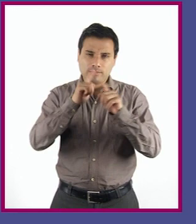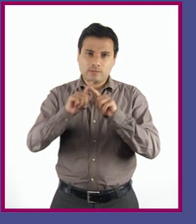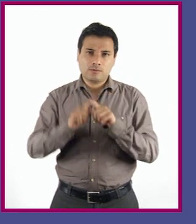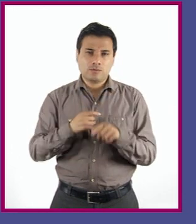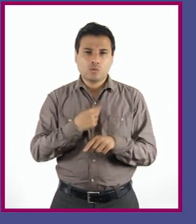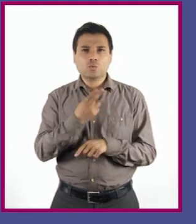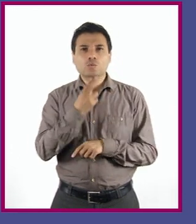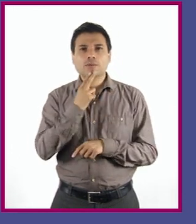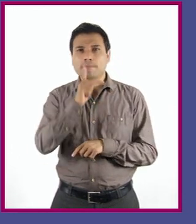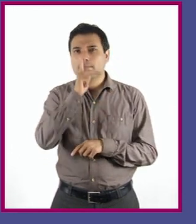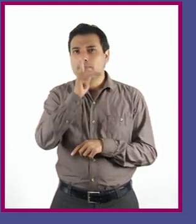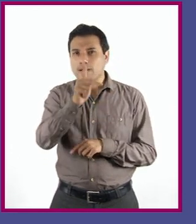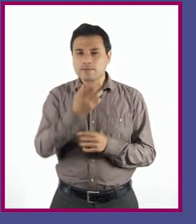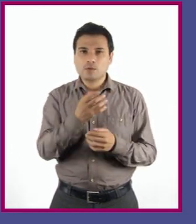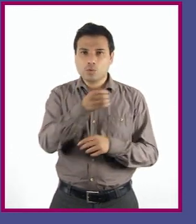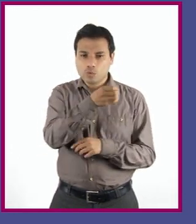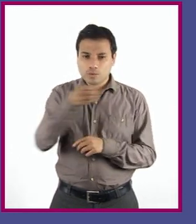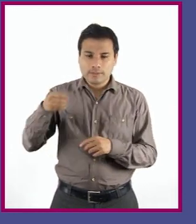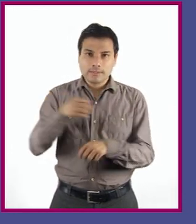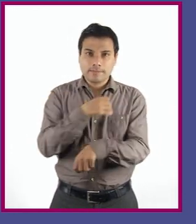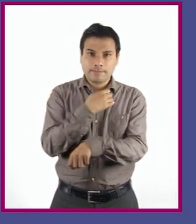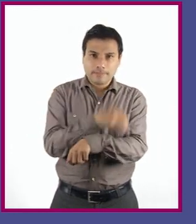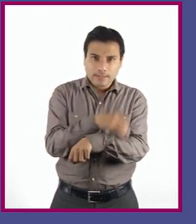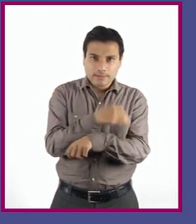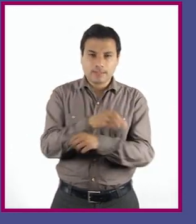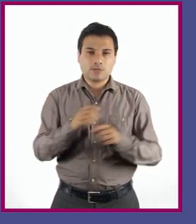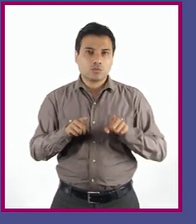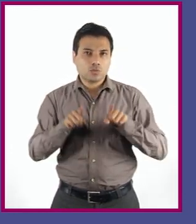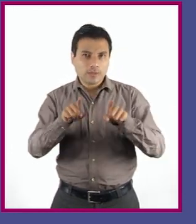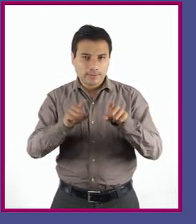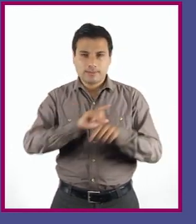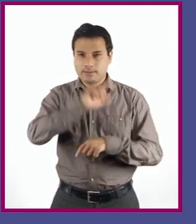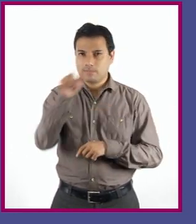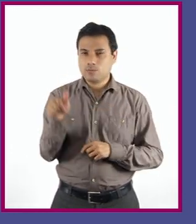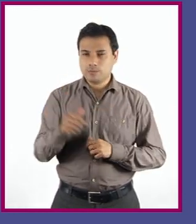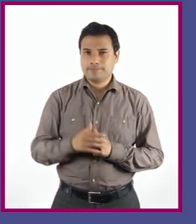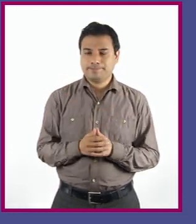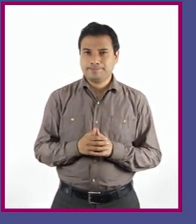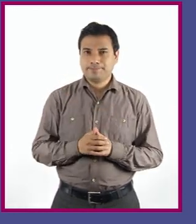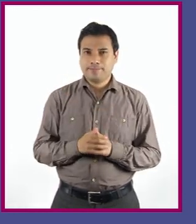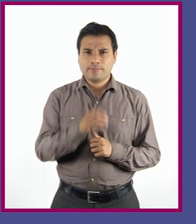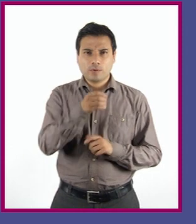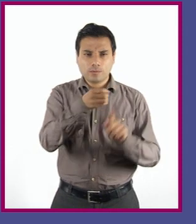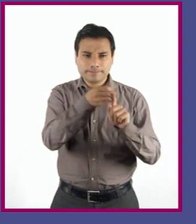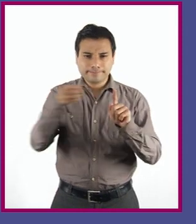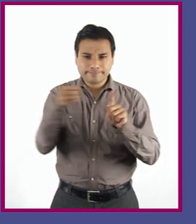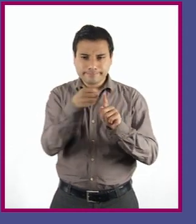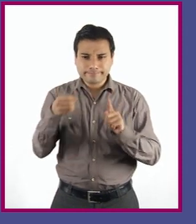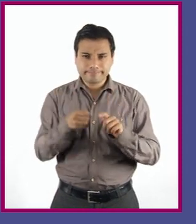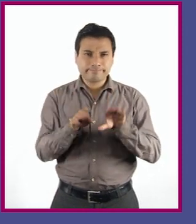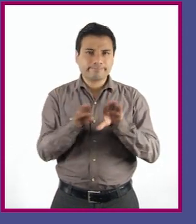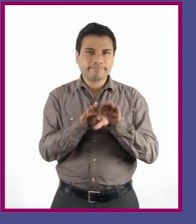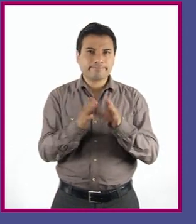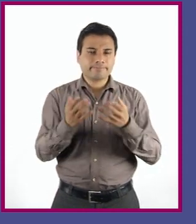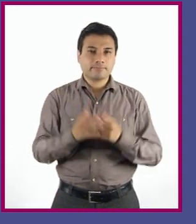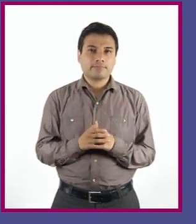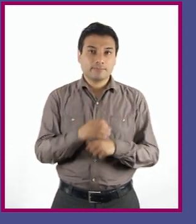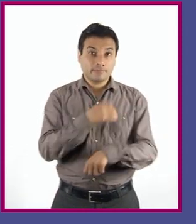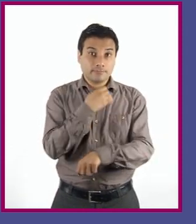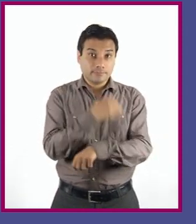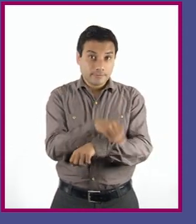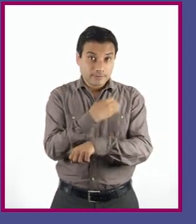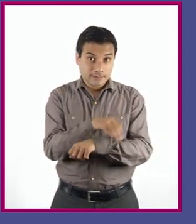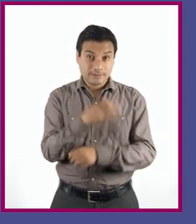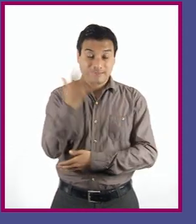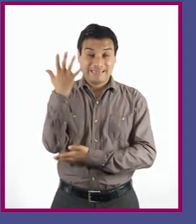que indican el orden como mientras, durante y después. Algunas oraciones que incluí son: mientras cursaba el